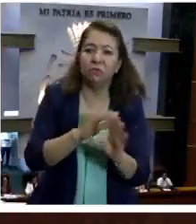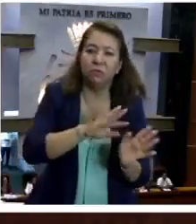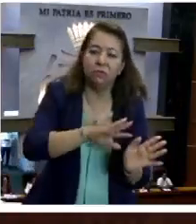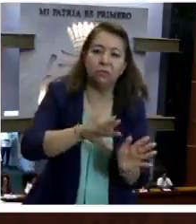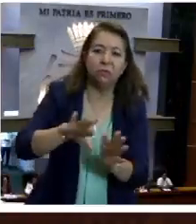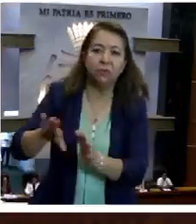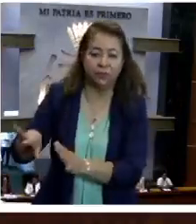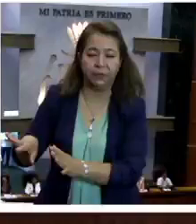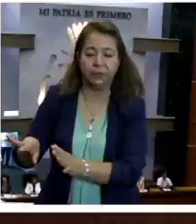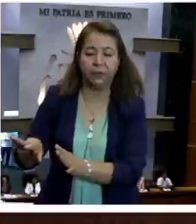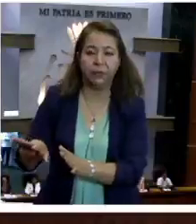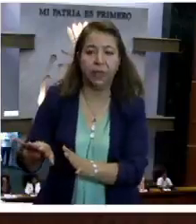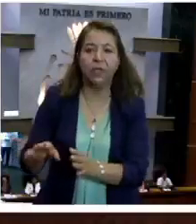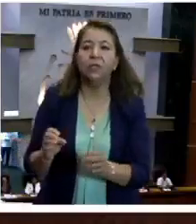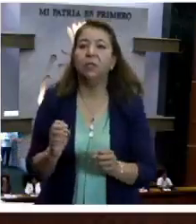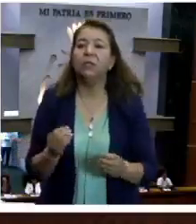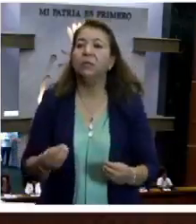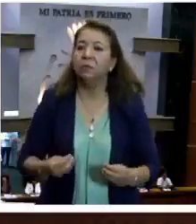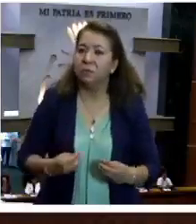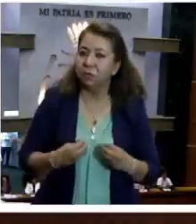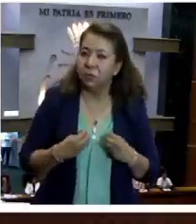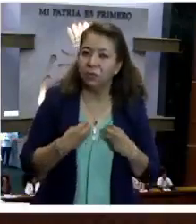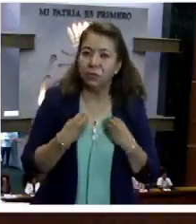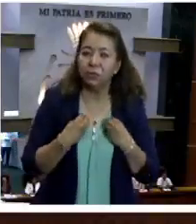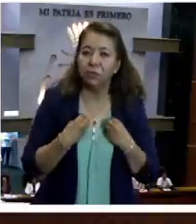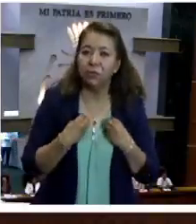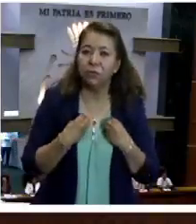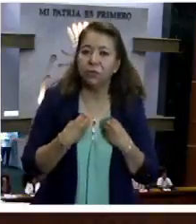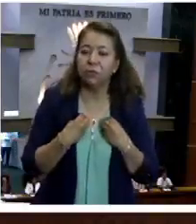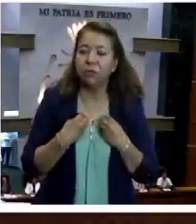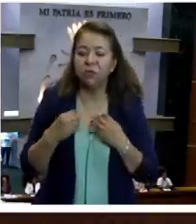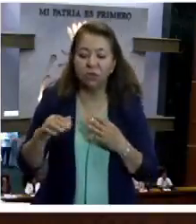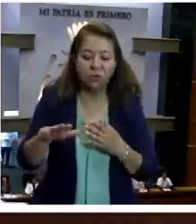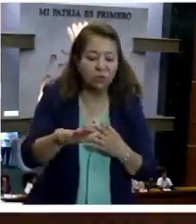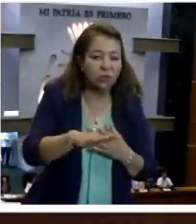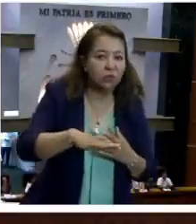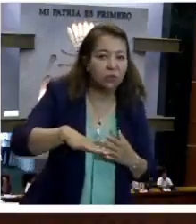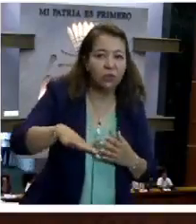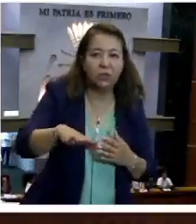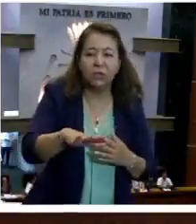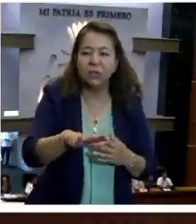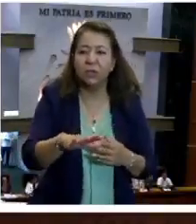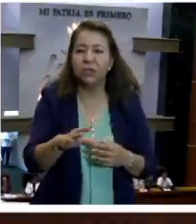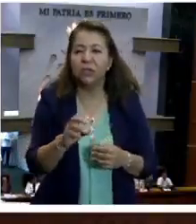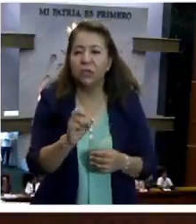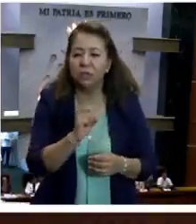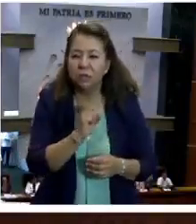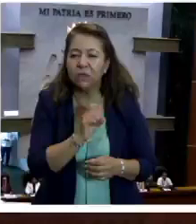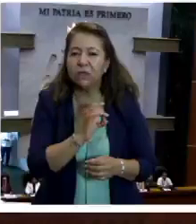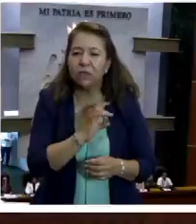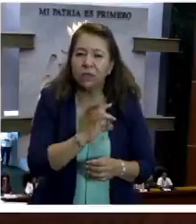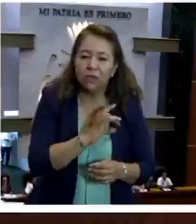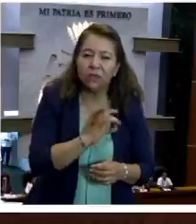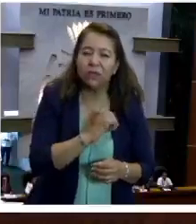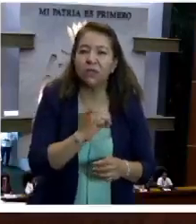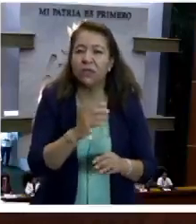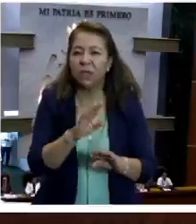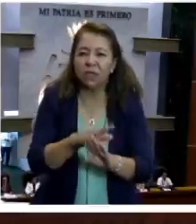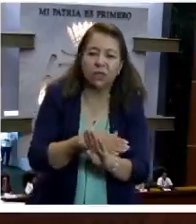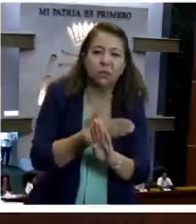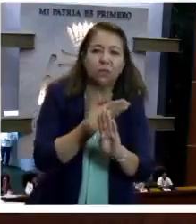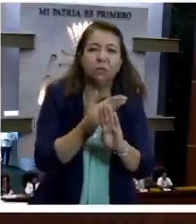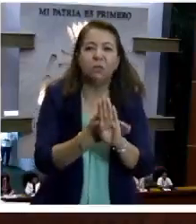Ciertamente vivimos escenarios de inseguridad, de